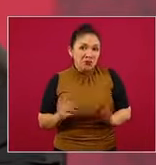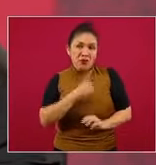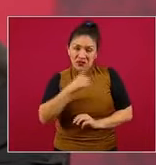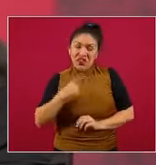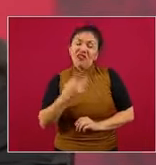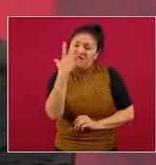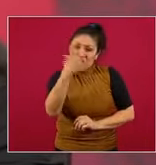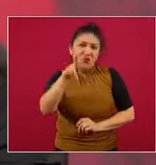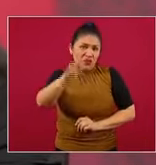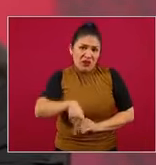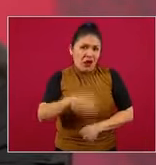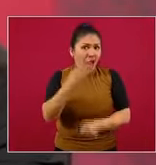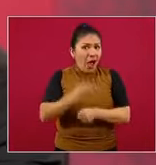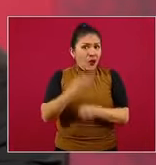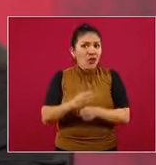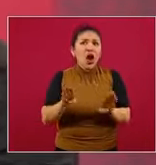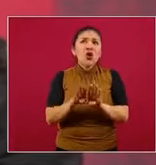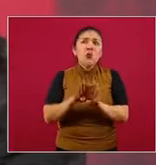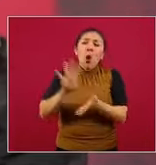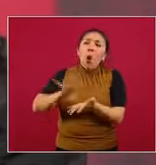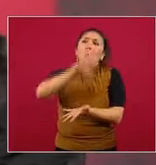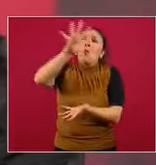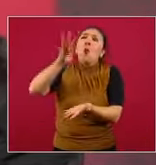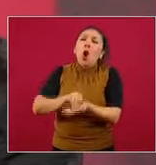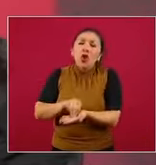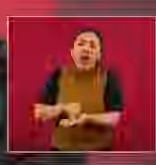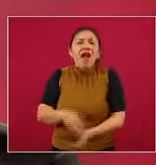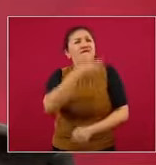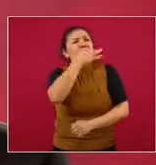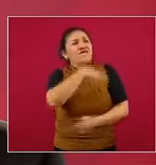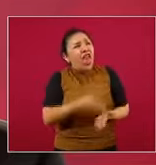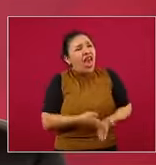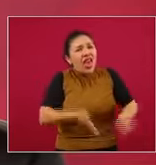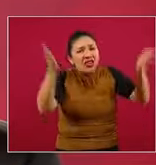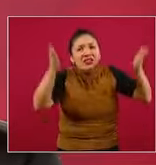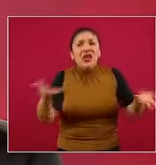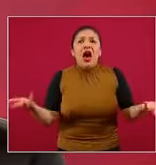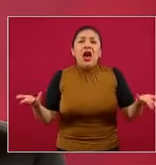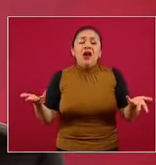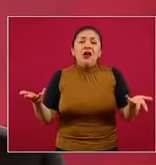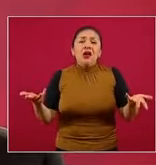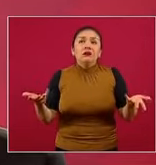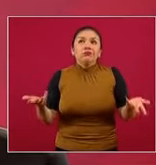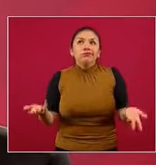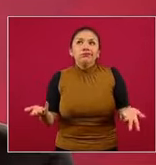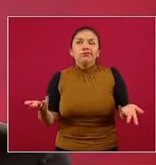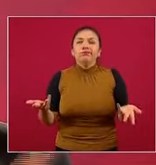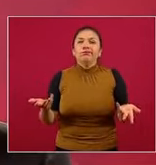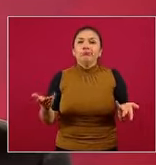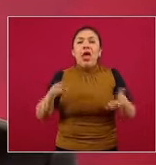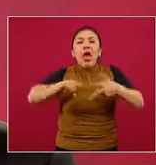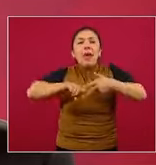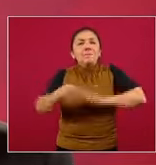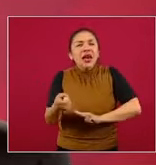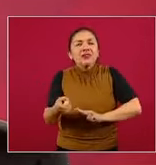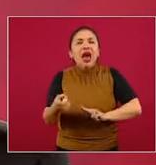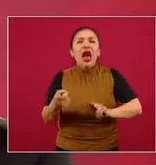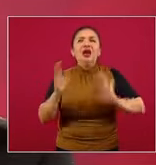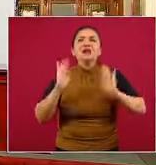en serio. No es momento de hacer bodas, no es momento de hacer festejos, no es momento de empezar a